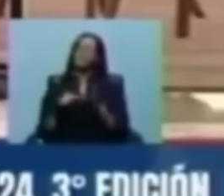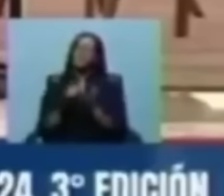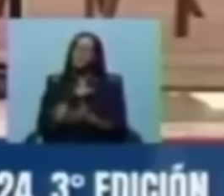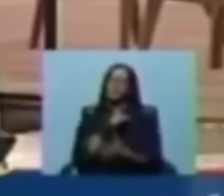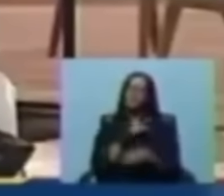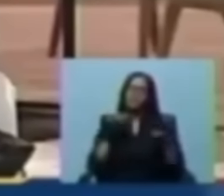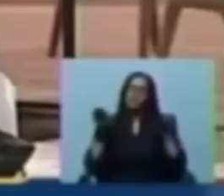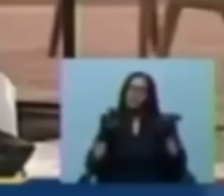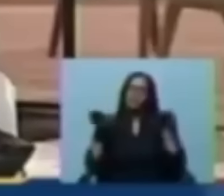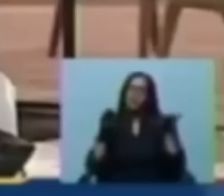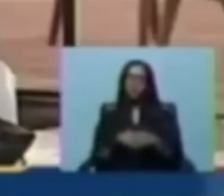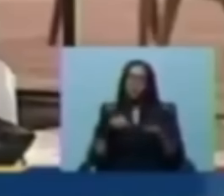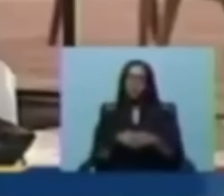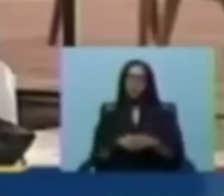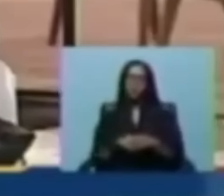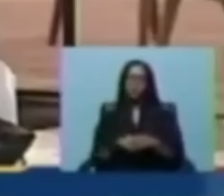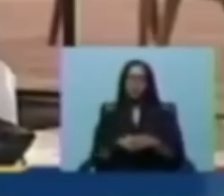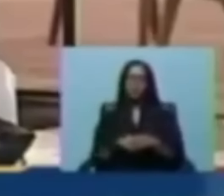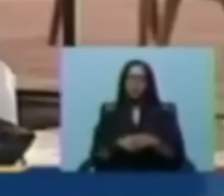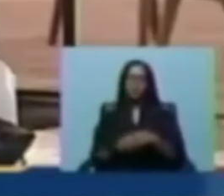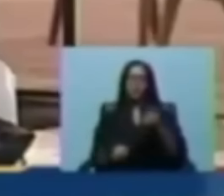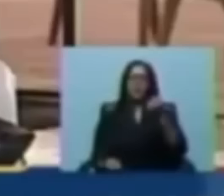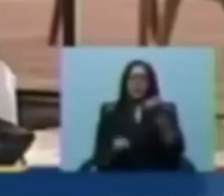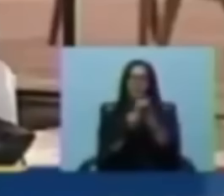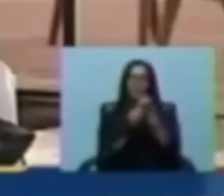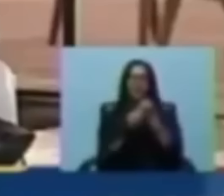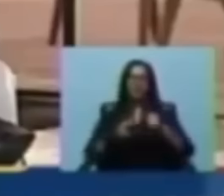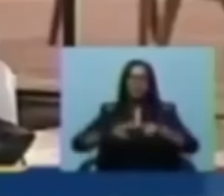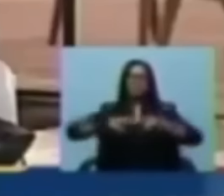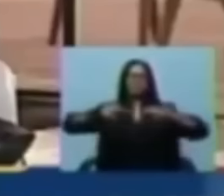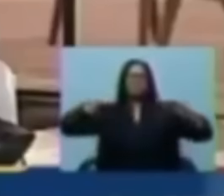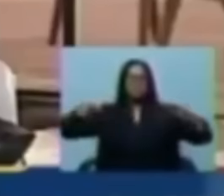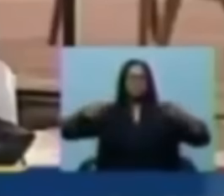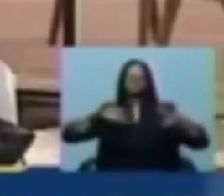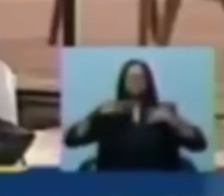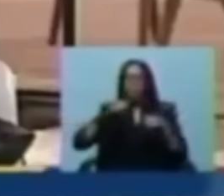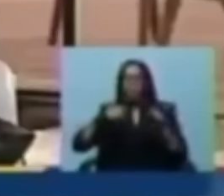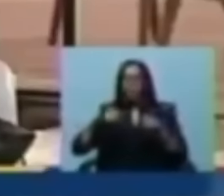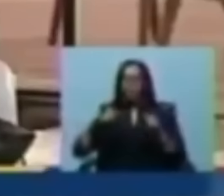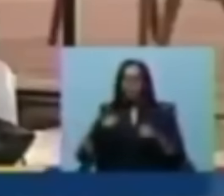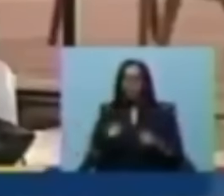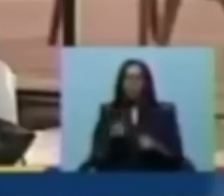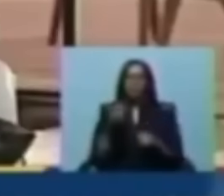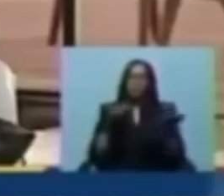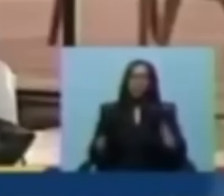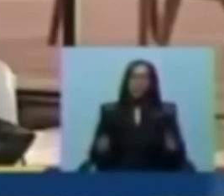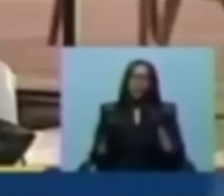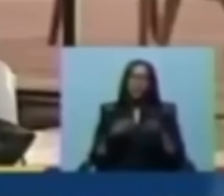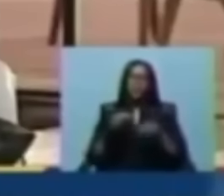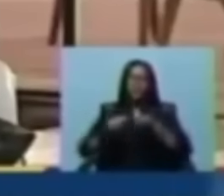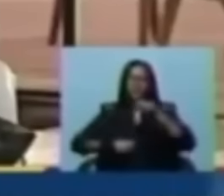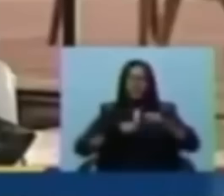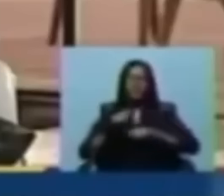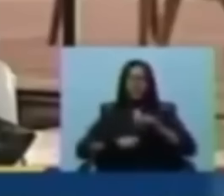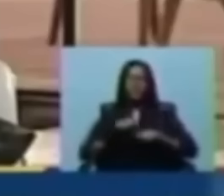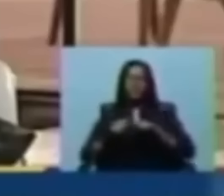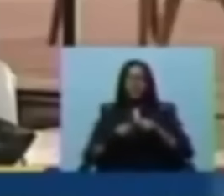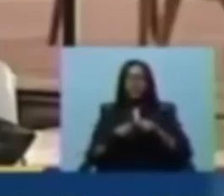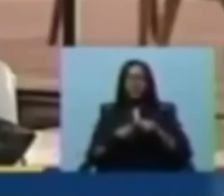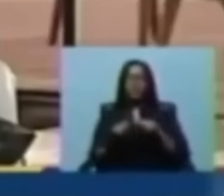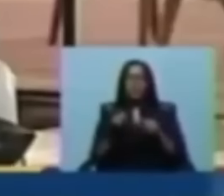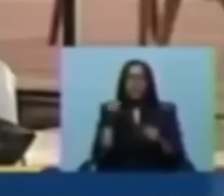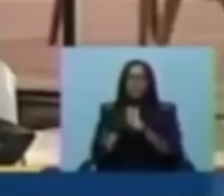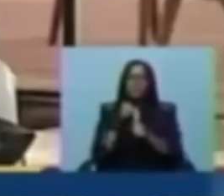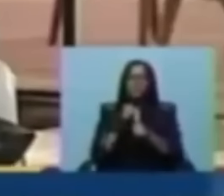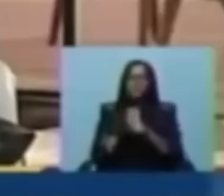del estado carabobo no puedes poner tu toldito porque te corren te sacan y te buscan a la poli eso con el estado carabo Okay si no